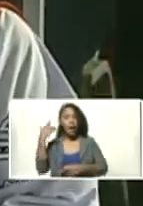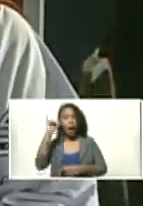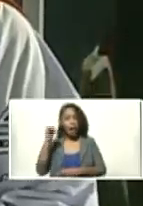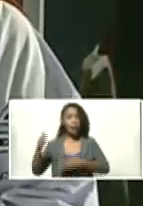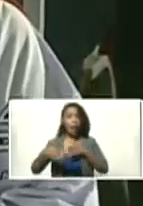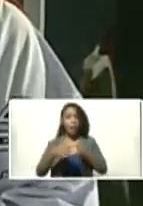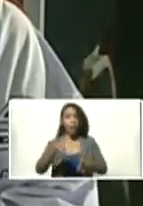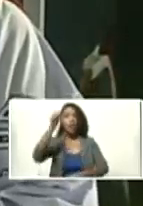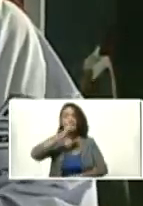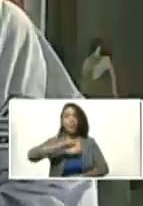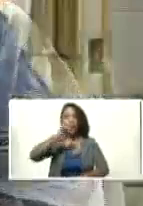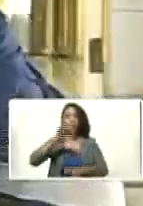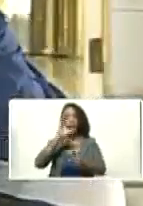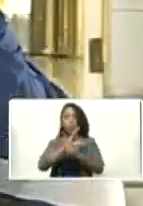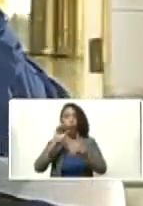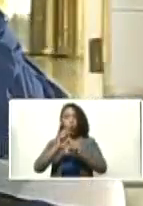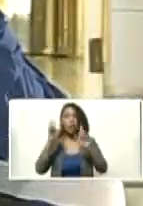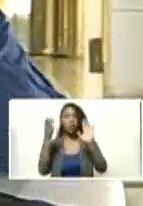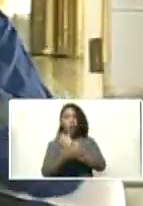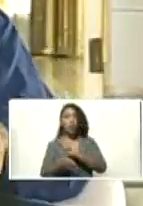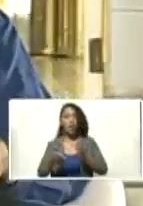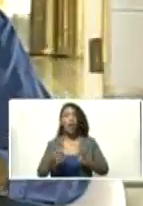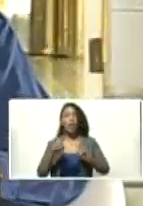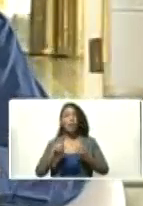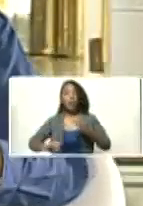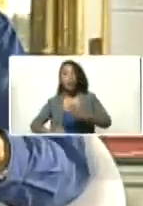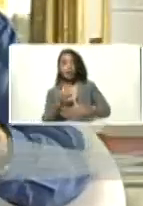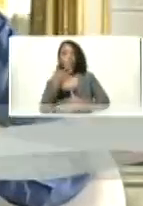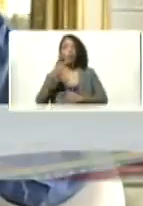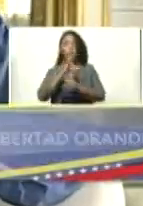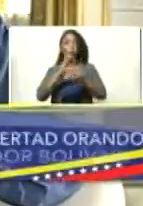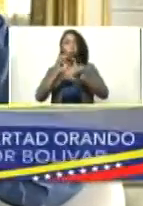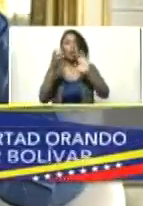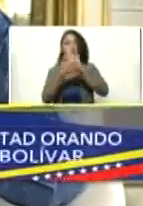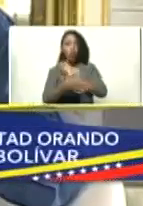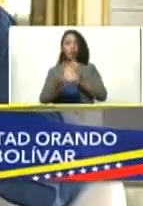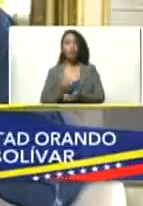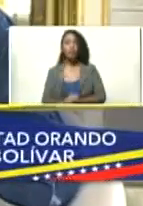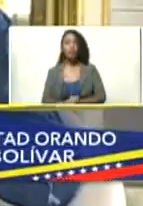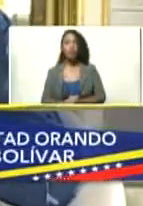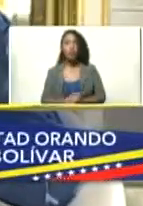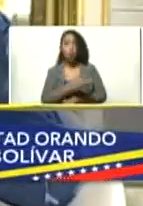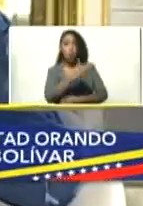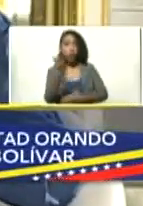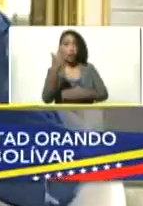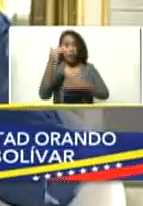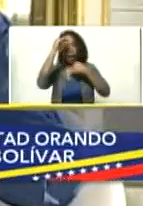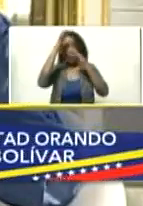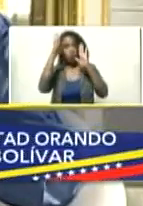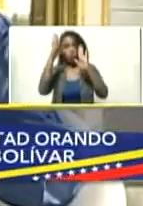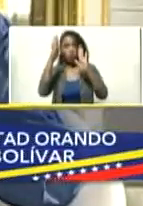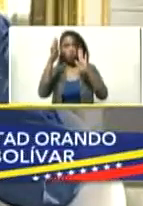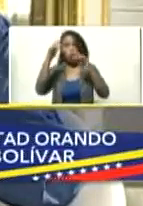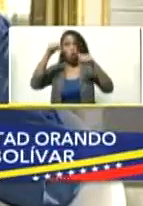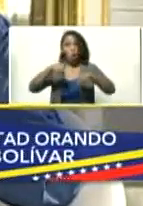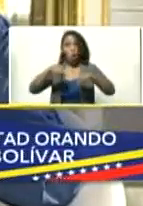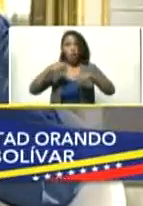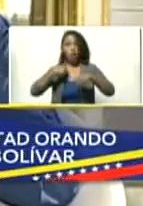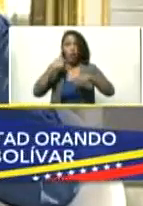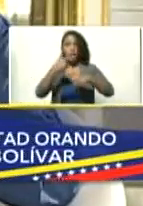la resistencia cultural, del renacimiento cultural. Bueno, fíjense ustedes, hoy le dije a